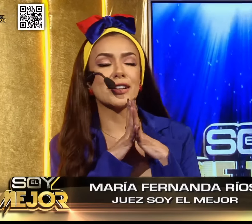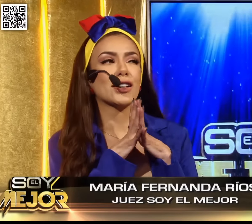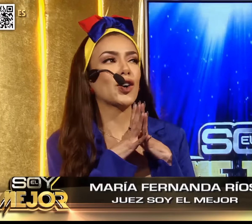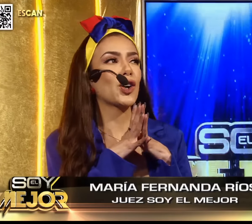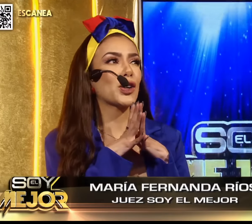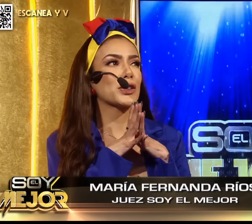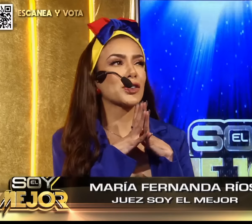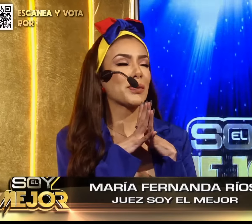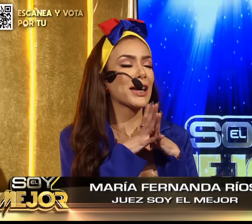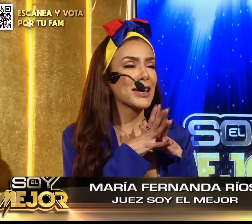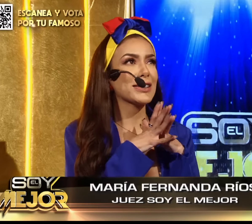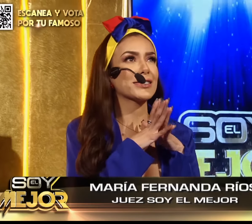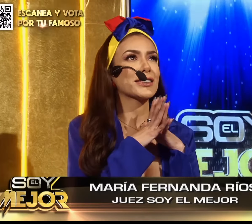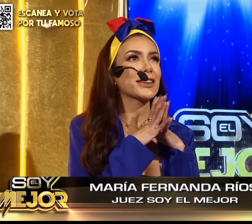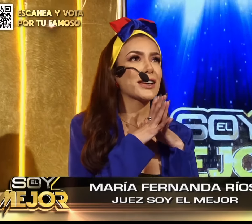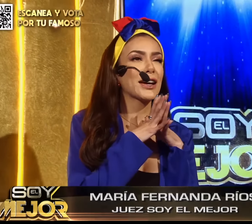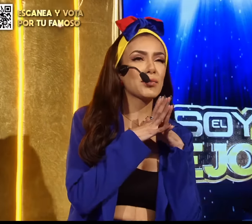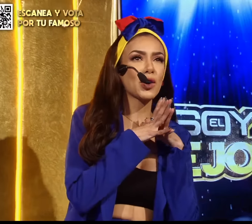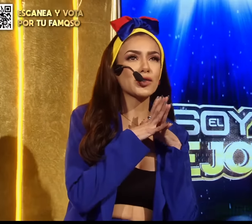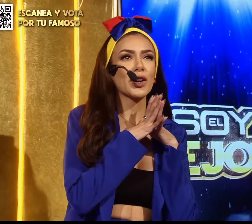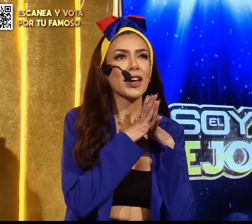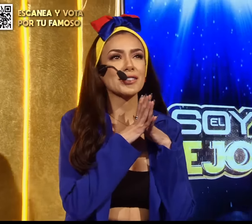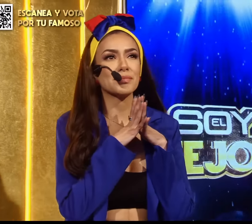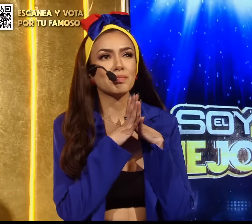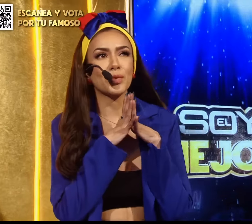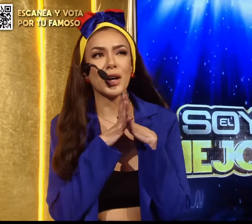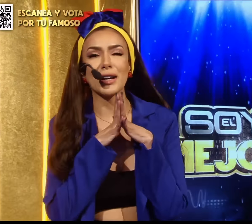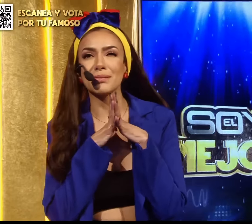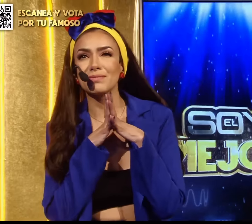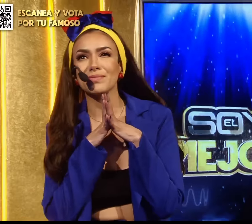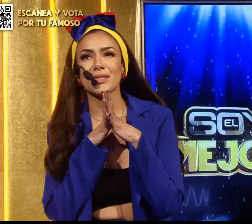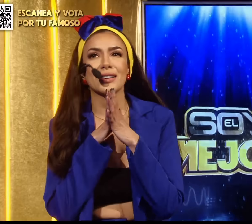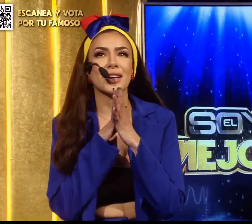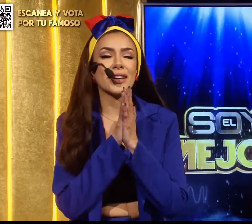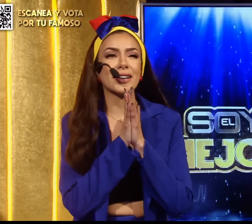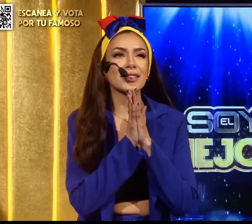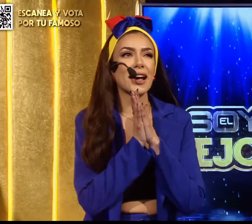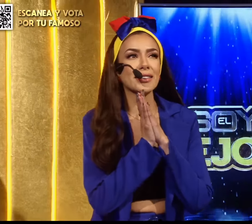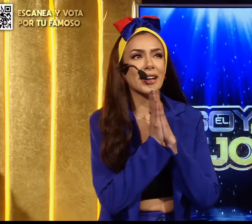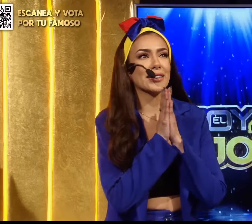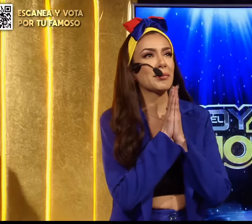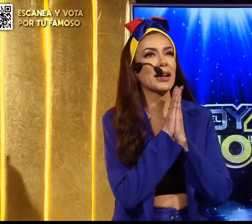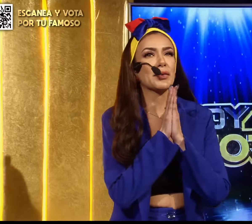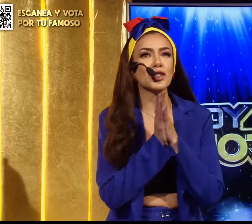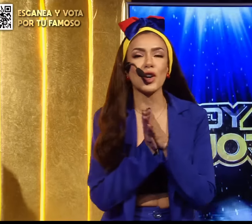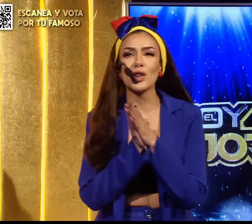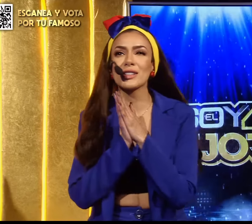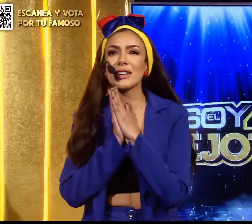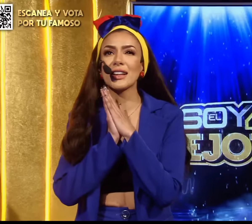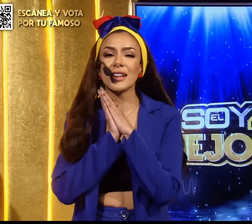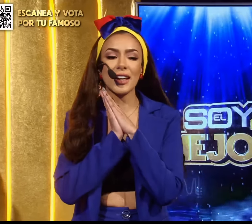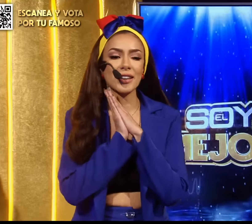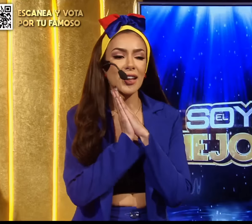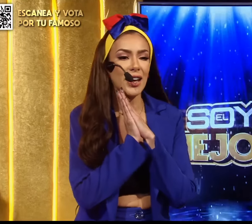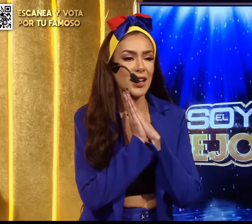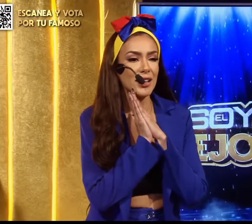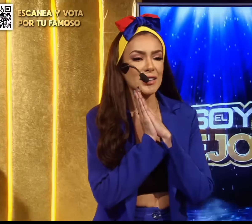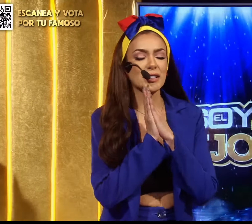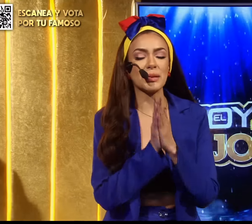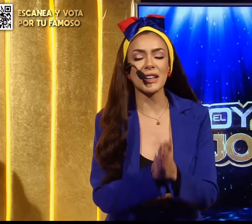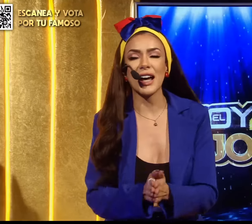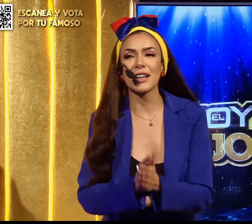de tener ese oro en nuestro país. Qué hermoso es poder tener tanta gente maravillosa, tanta